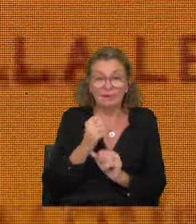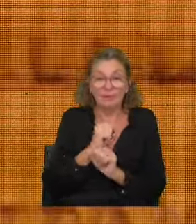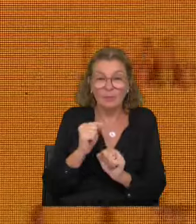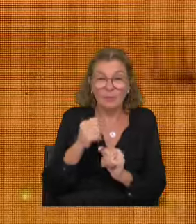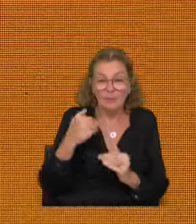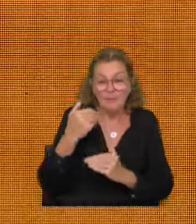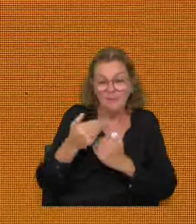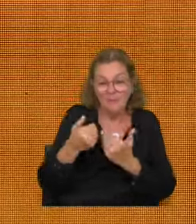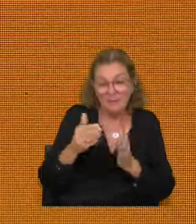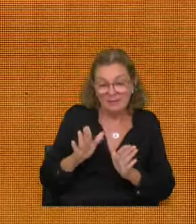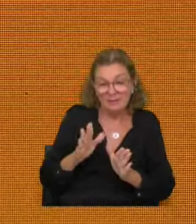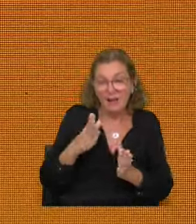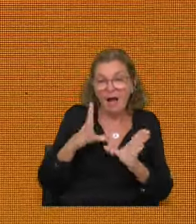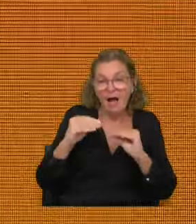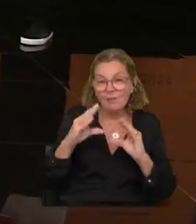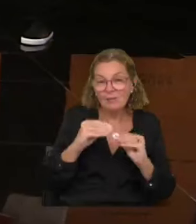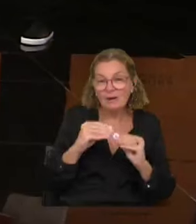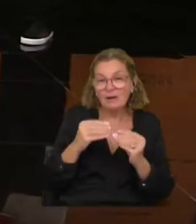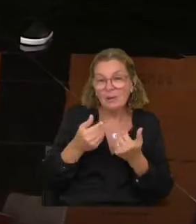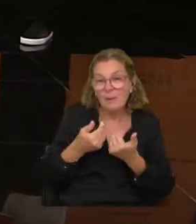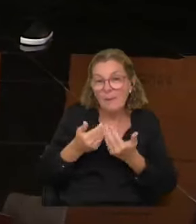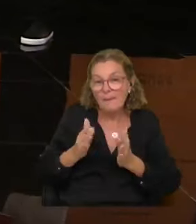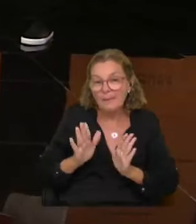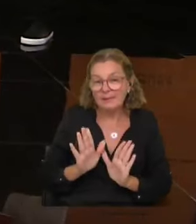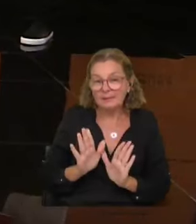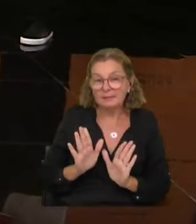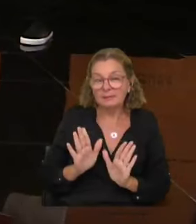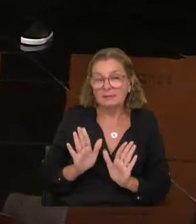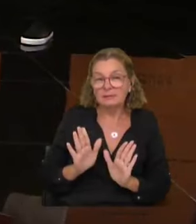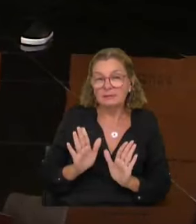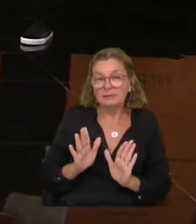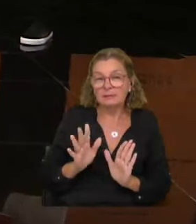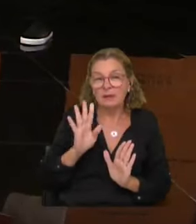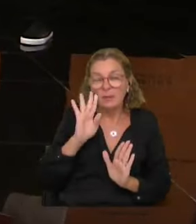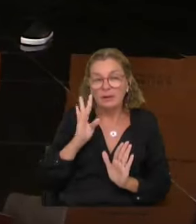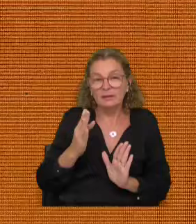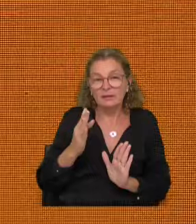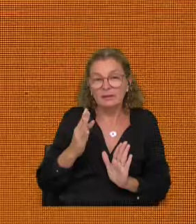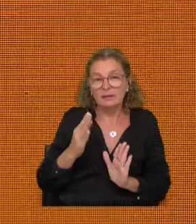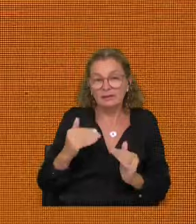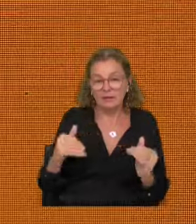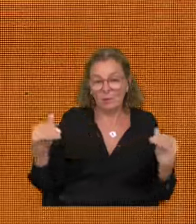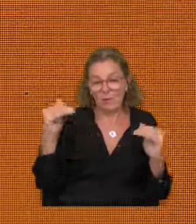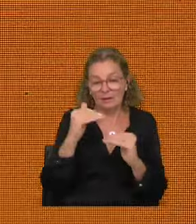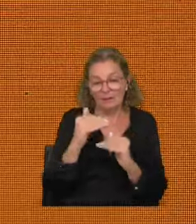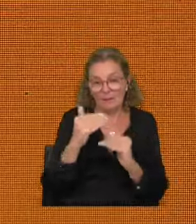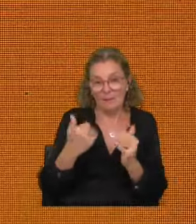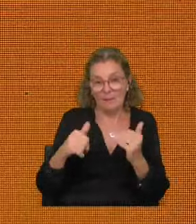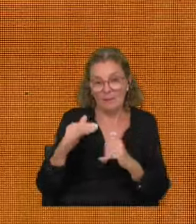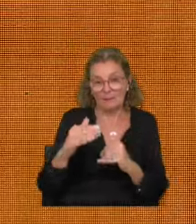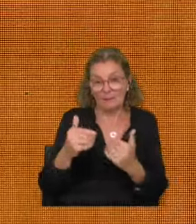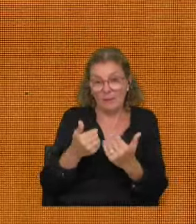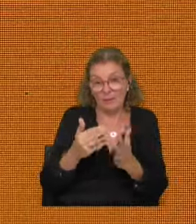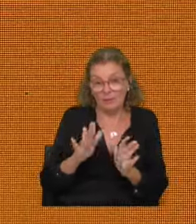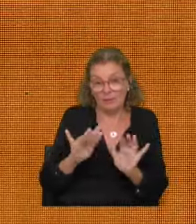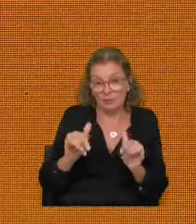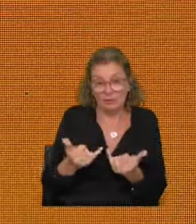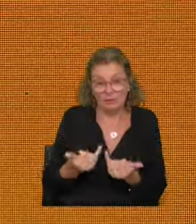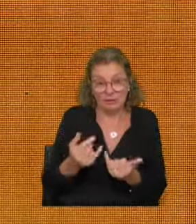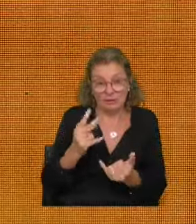empezar a hablar de un un comienzo de una tendencia de mayor desigualdad estamos iniciando ya